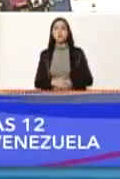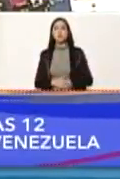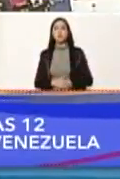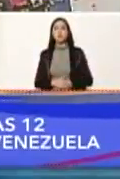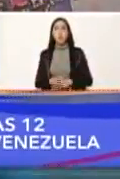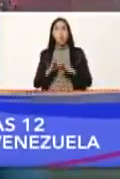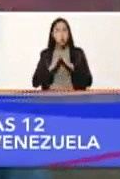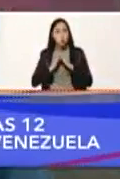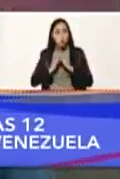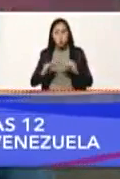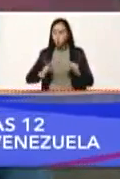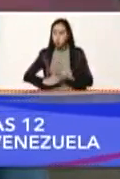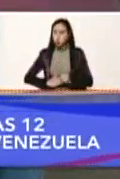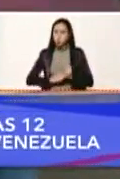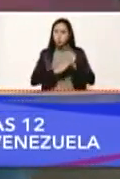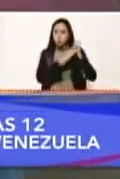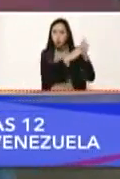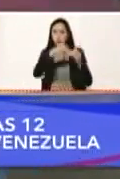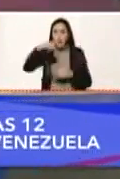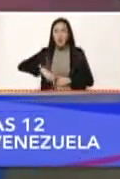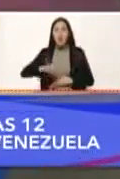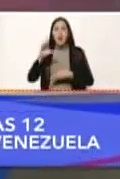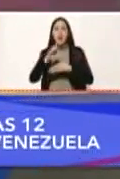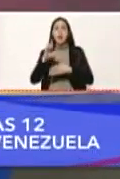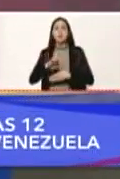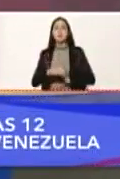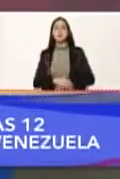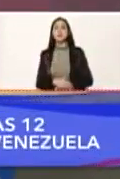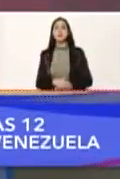de los libertadores y libertadoras de América.